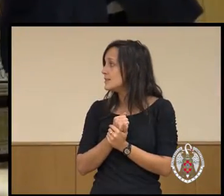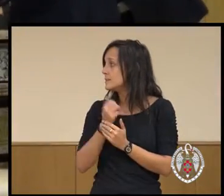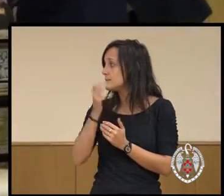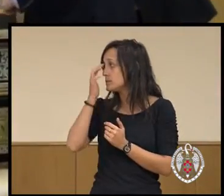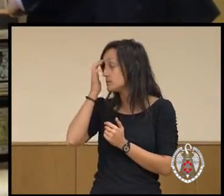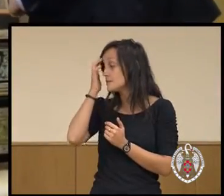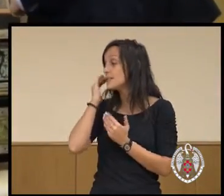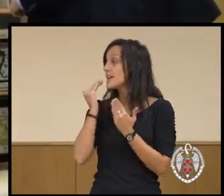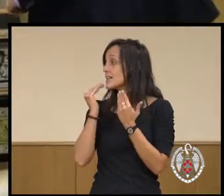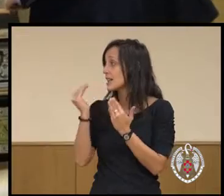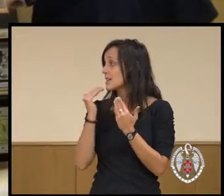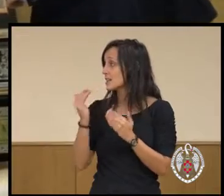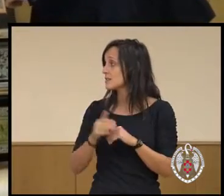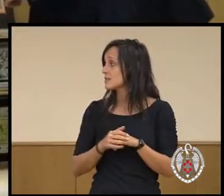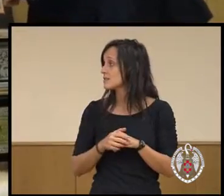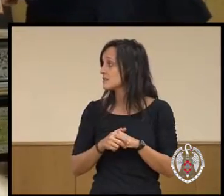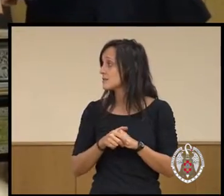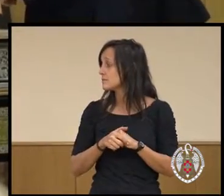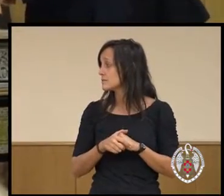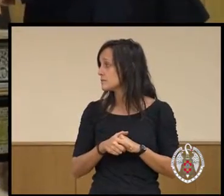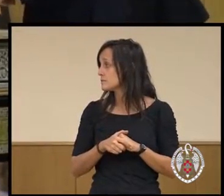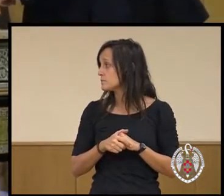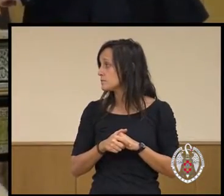Vale, gracias.